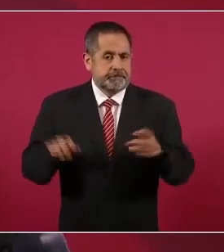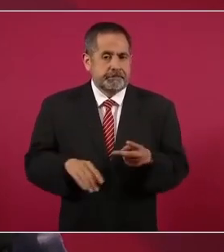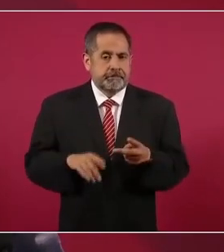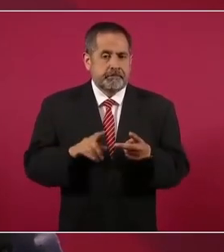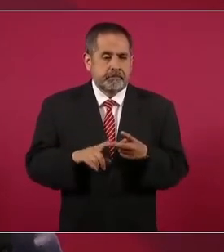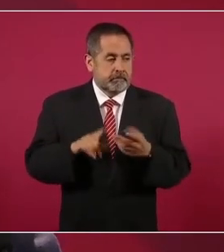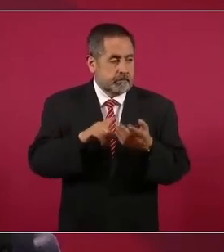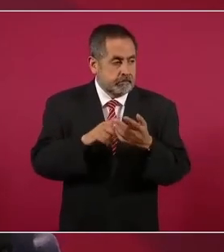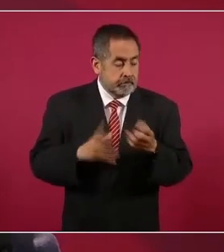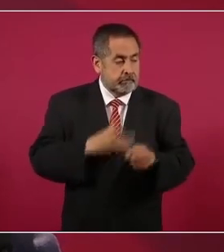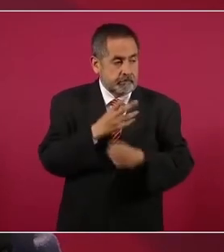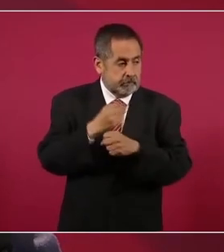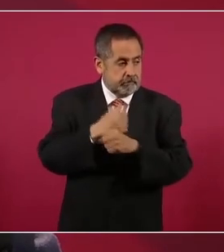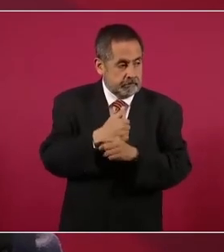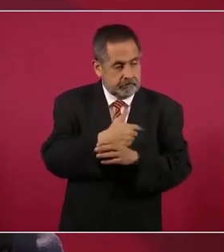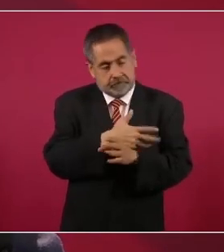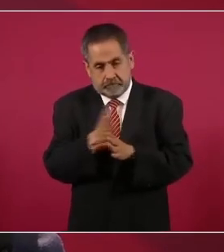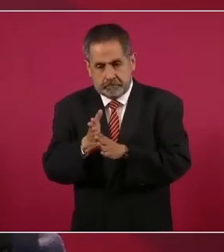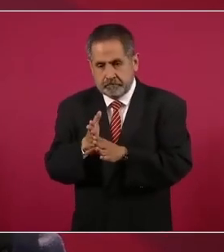entuerto